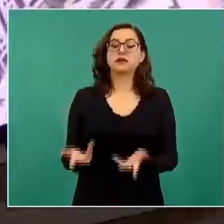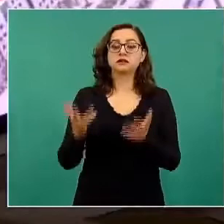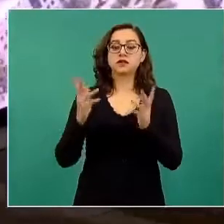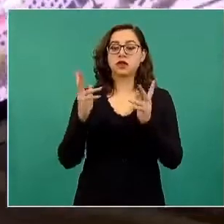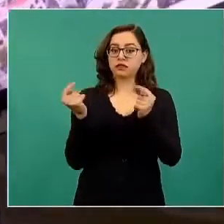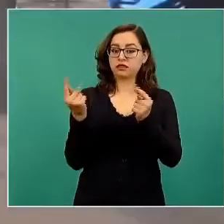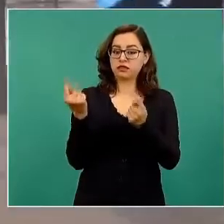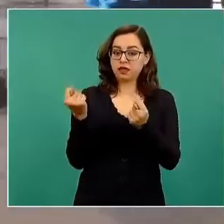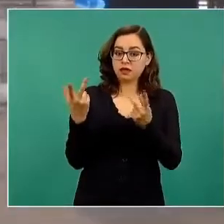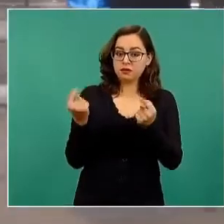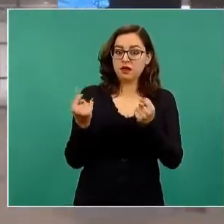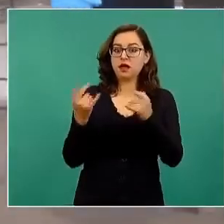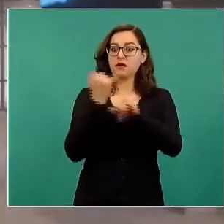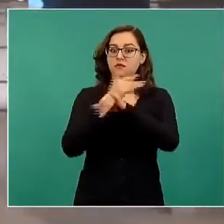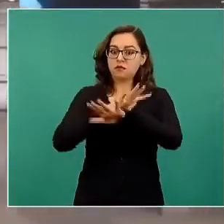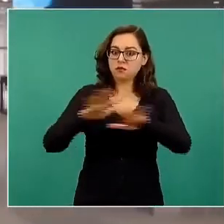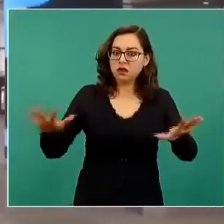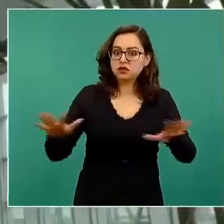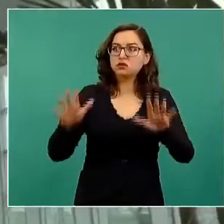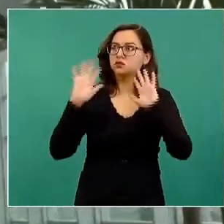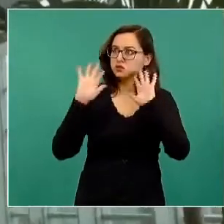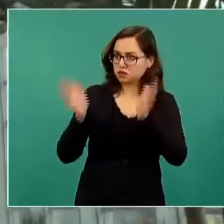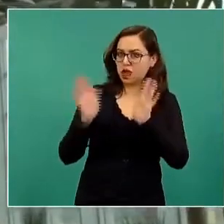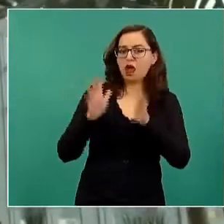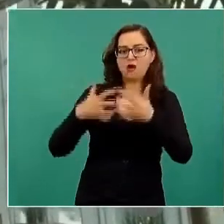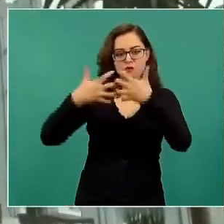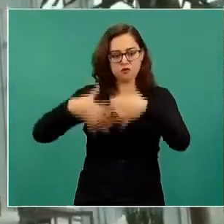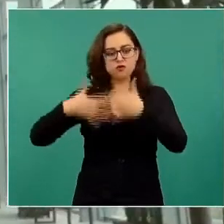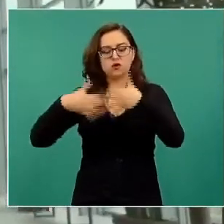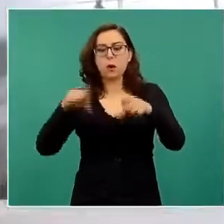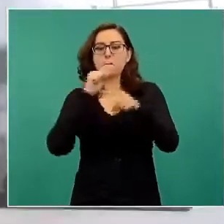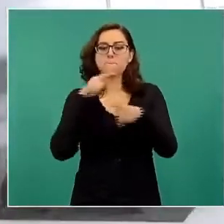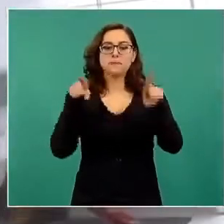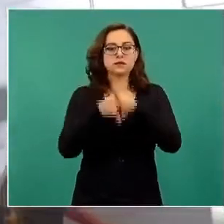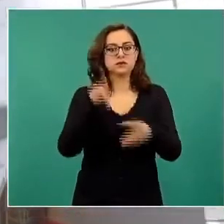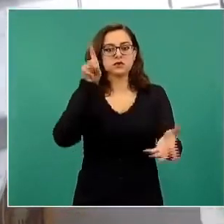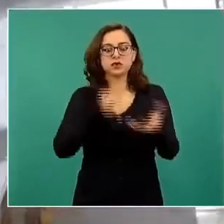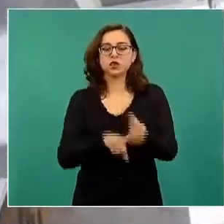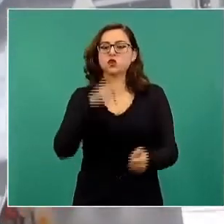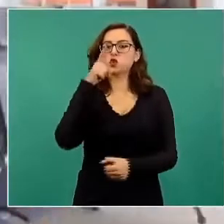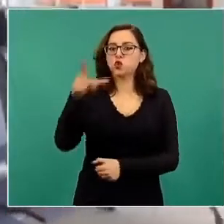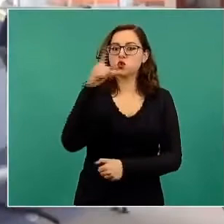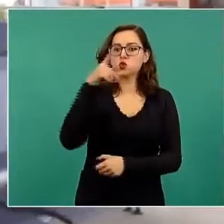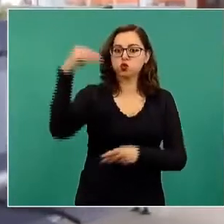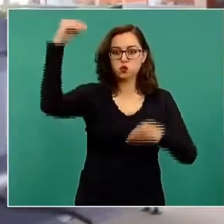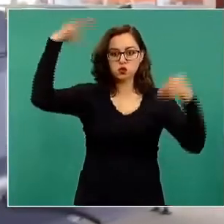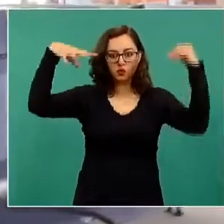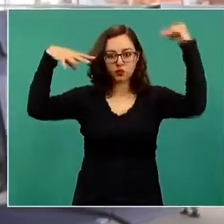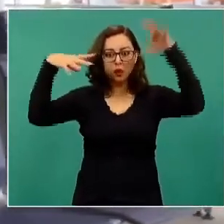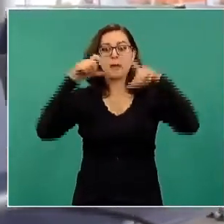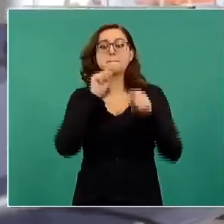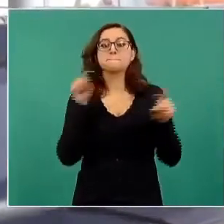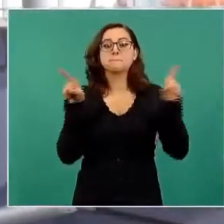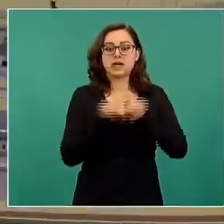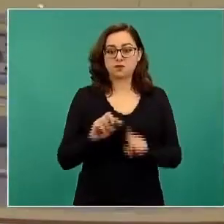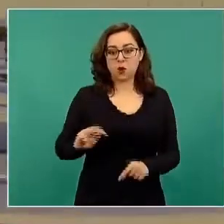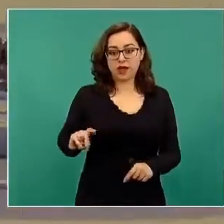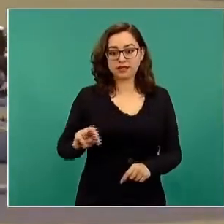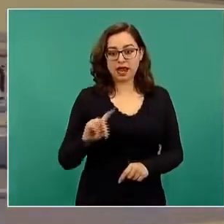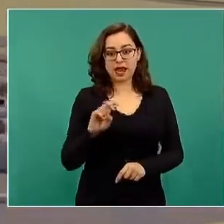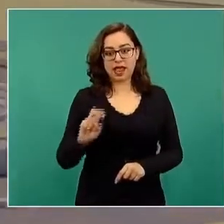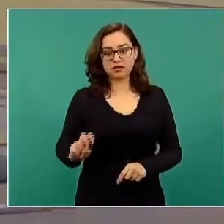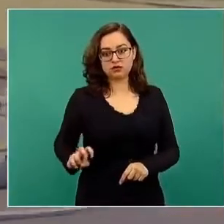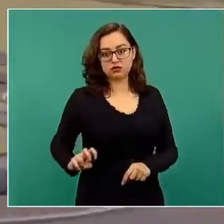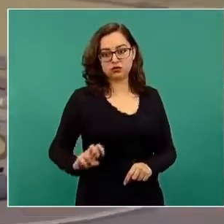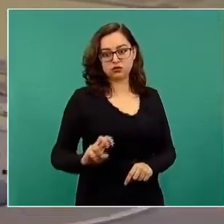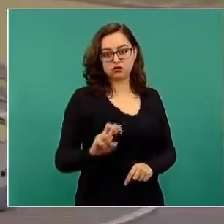para exhibir datos e información y se continúa con la instalación de luces en el interior, así como escaleras eléctricas y mobiliario en la terminal.